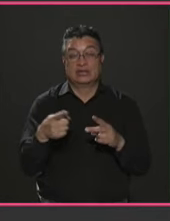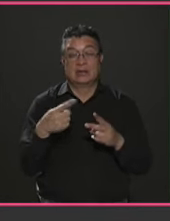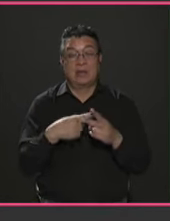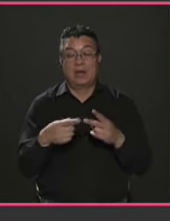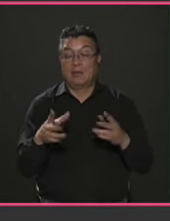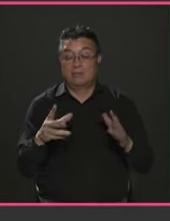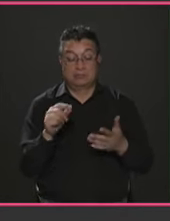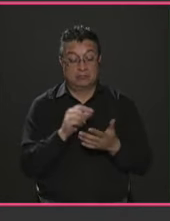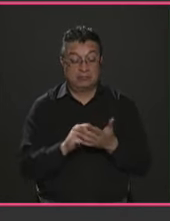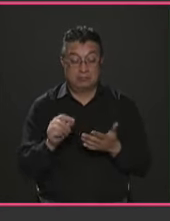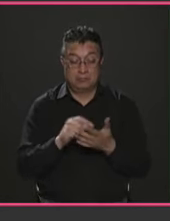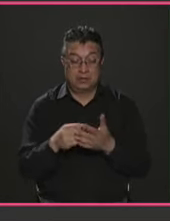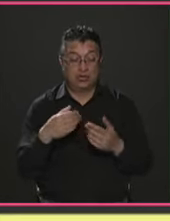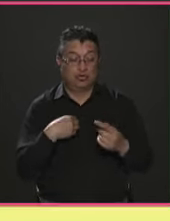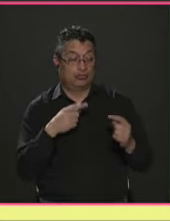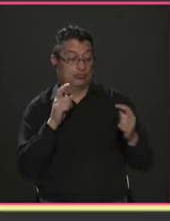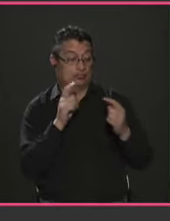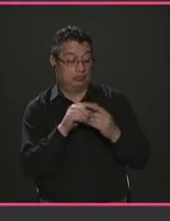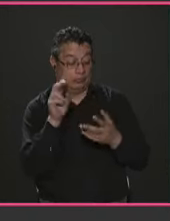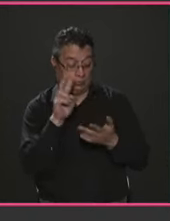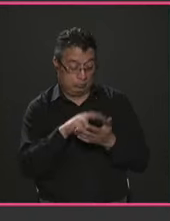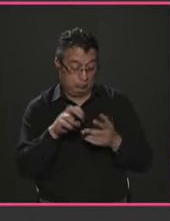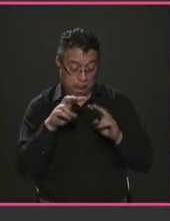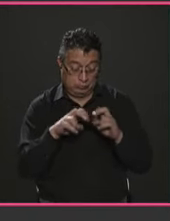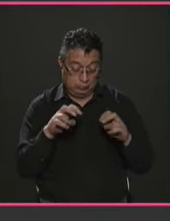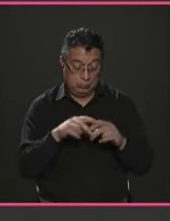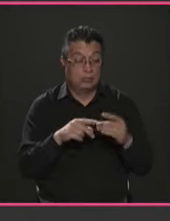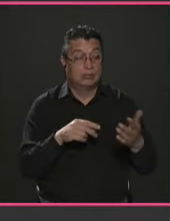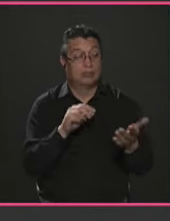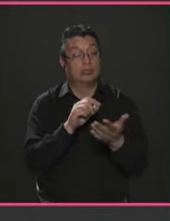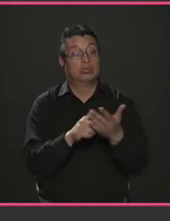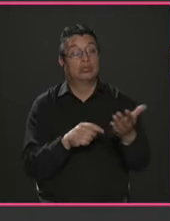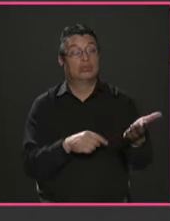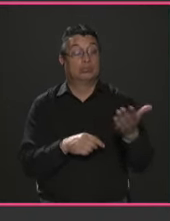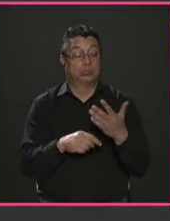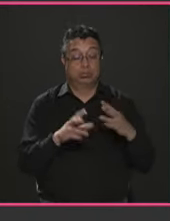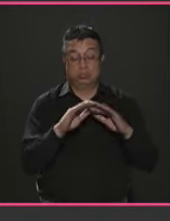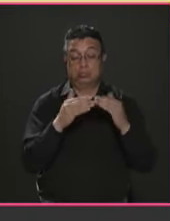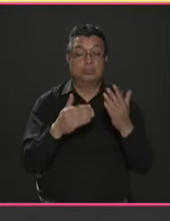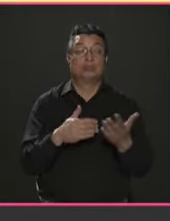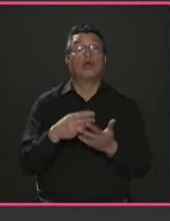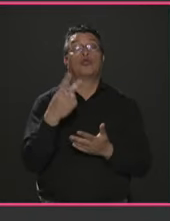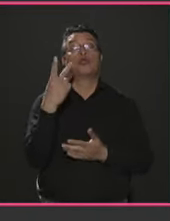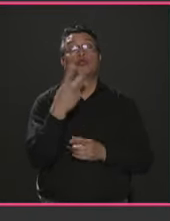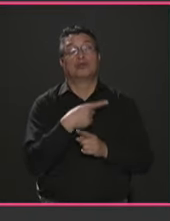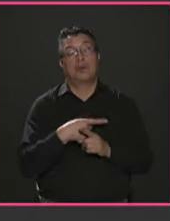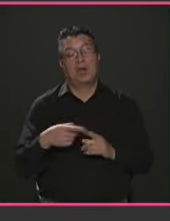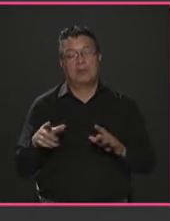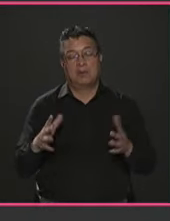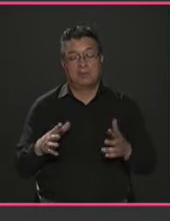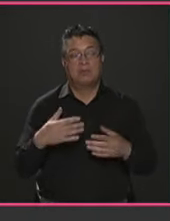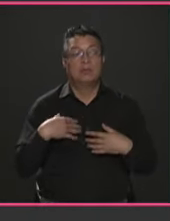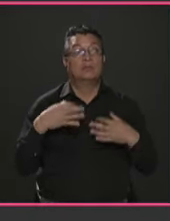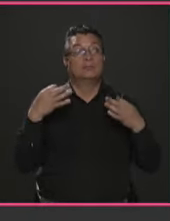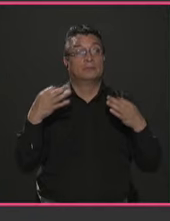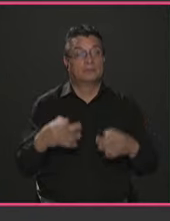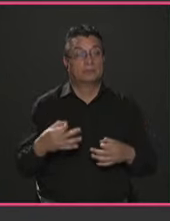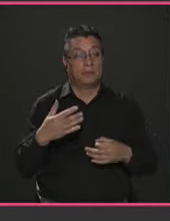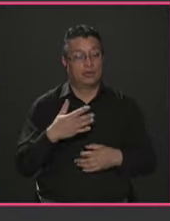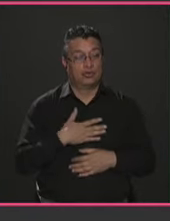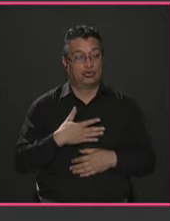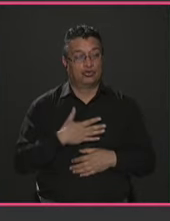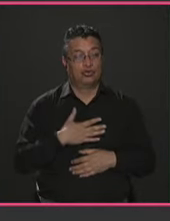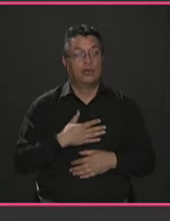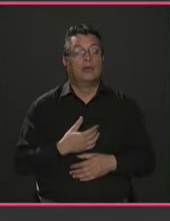demoró ella pero entre que nosotros revisamos un poco lo que ella había escrito Pero sinceramente me quedo yo